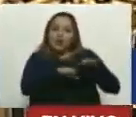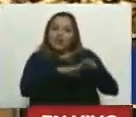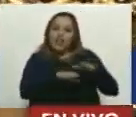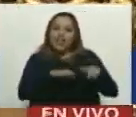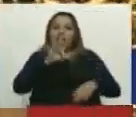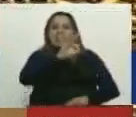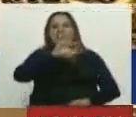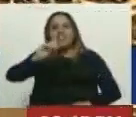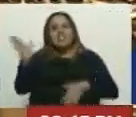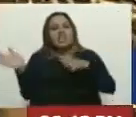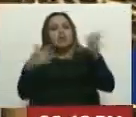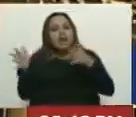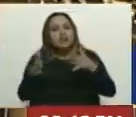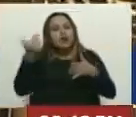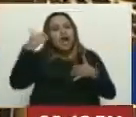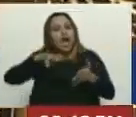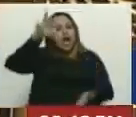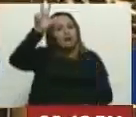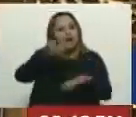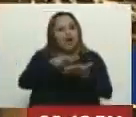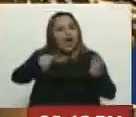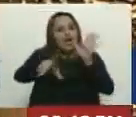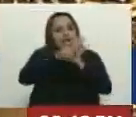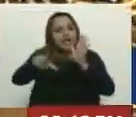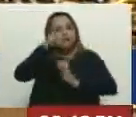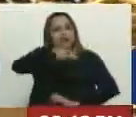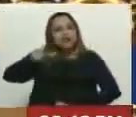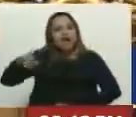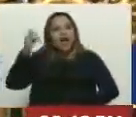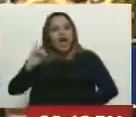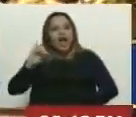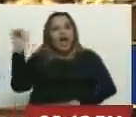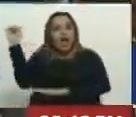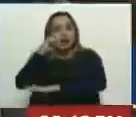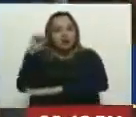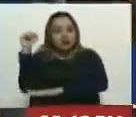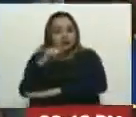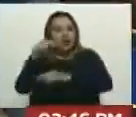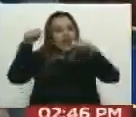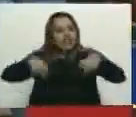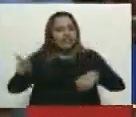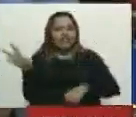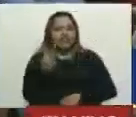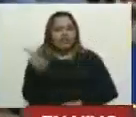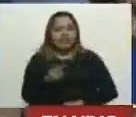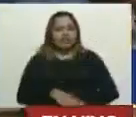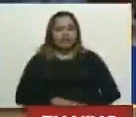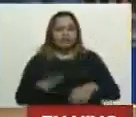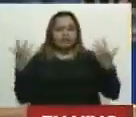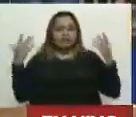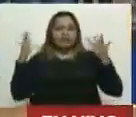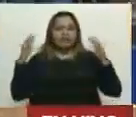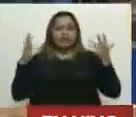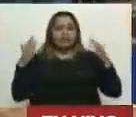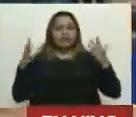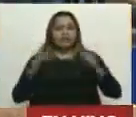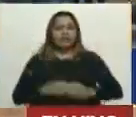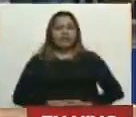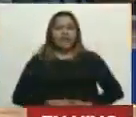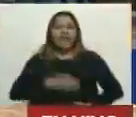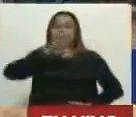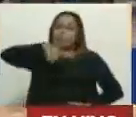de marzo estará sancionada la ley de trastorno del espectro autista aquí en Venezuela. Para que